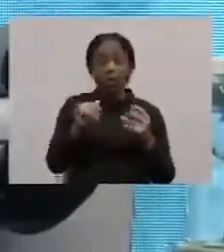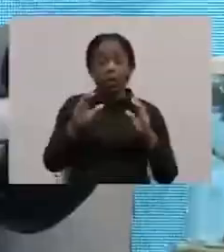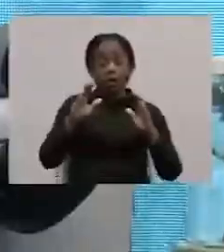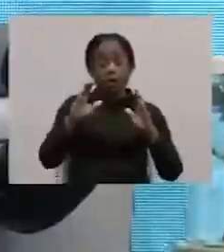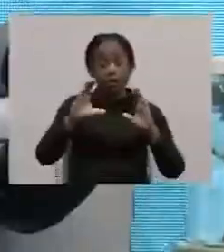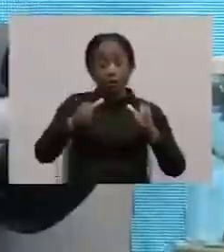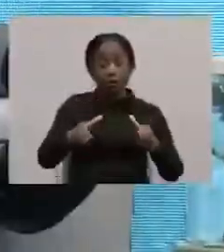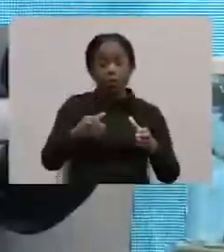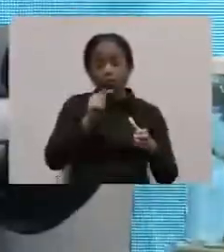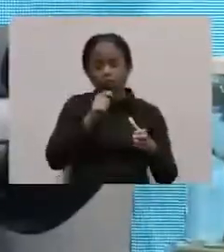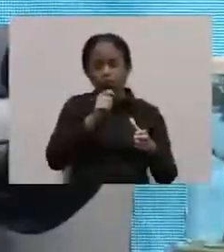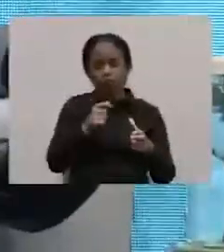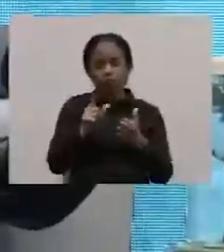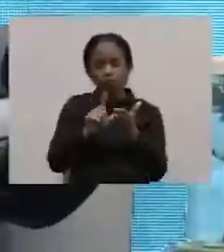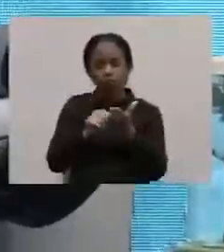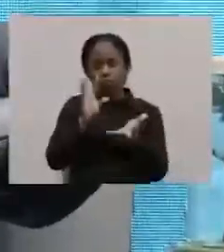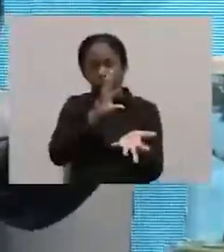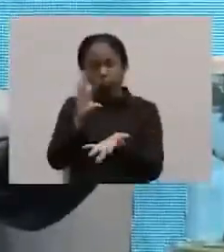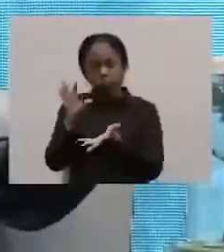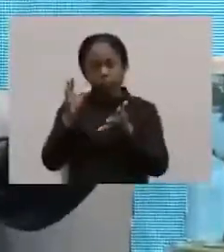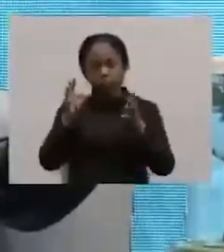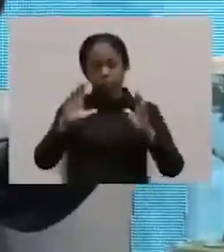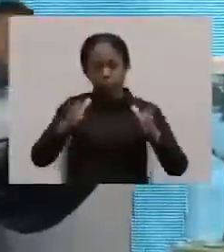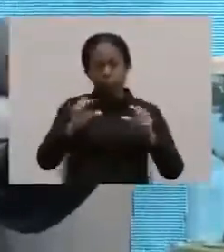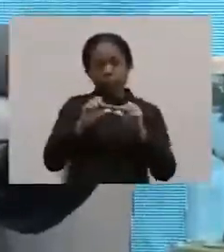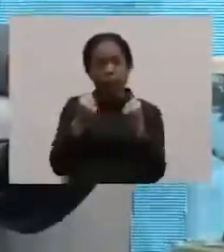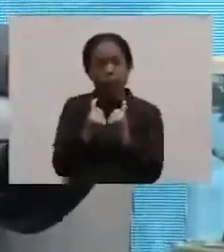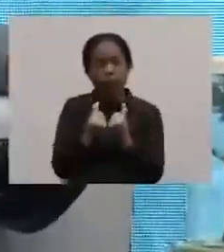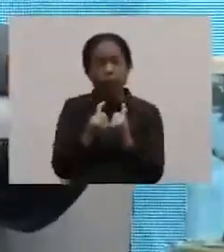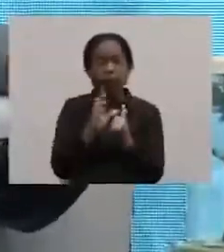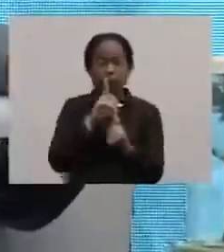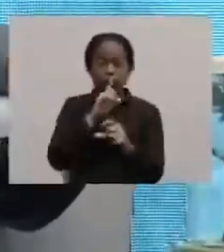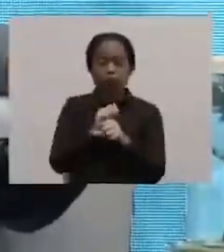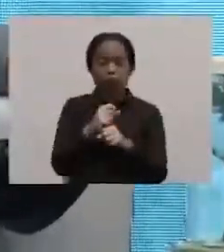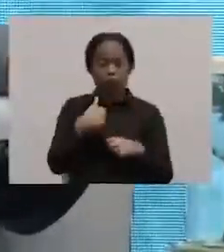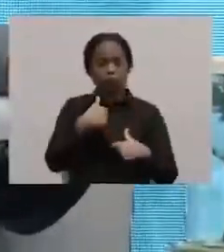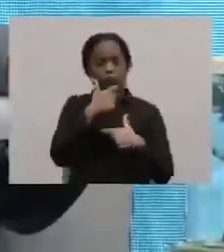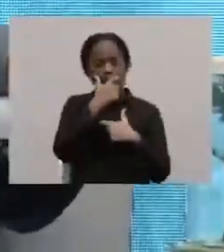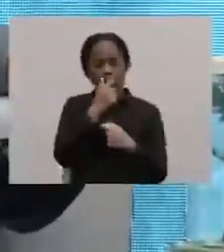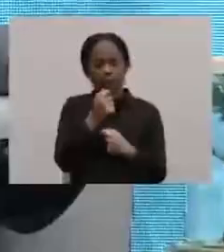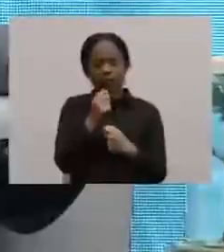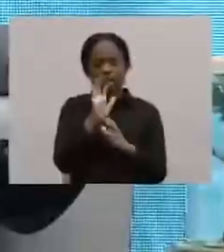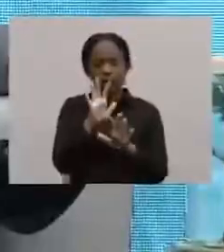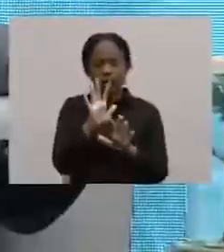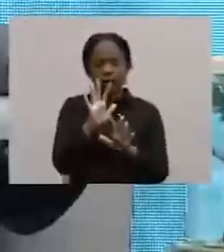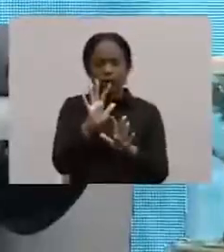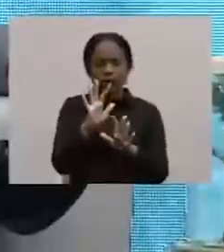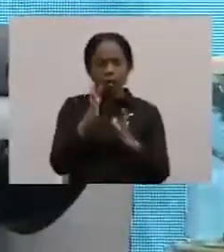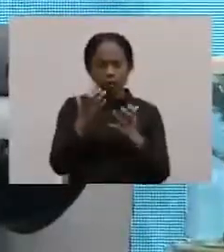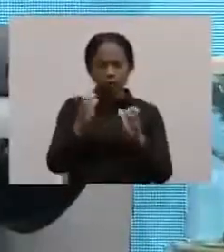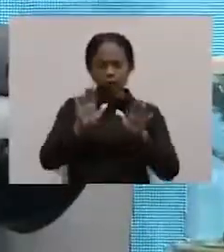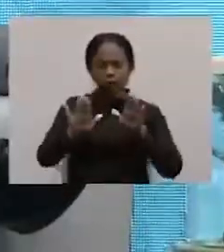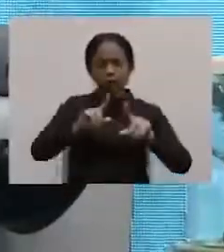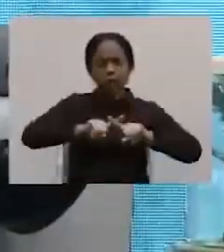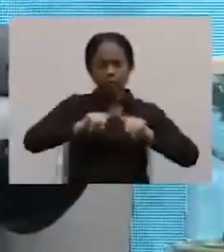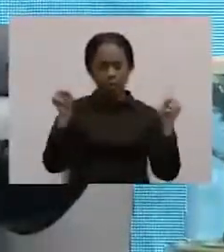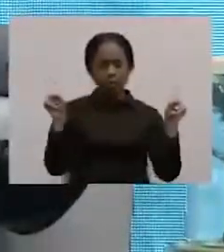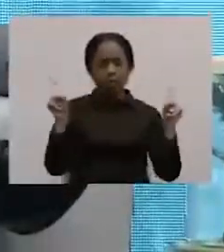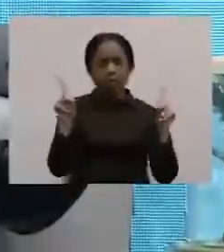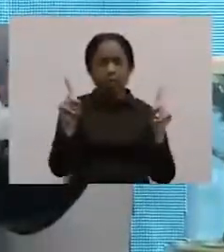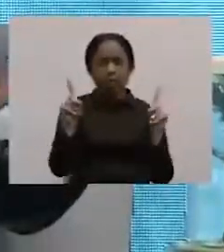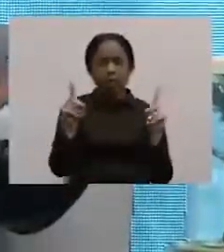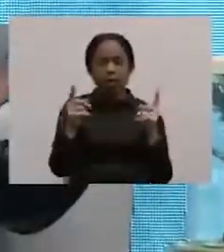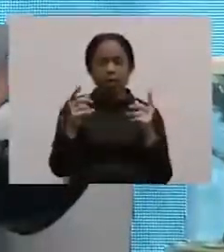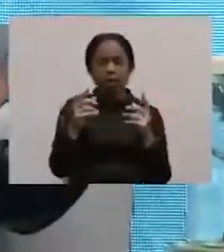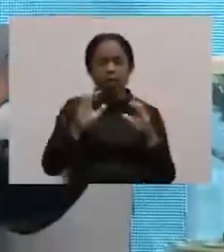que también hay que, yo creo que me gustaría dejar sentado esta diferencia. Hablamos de medios de